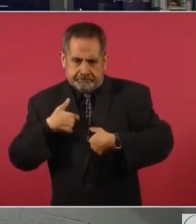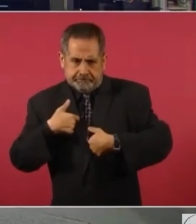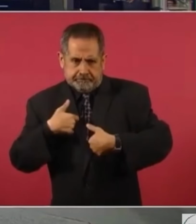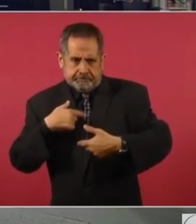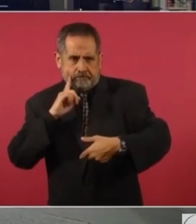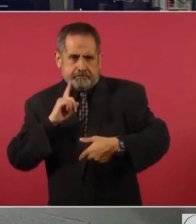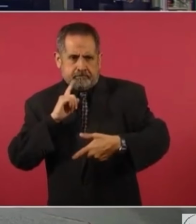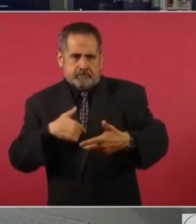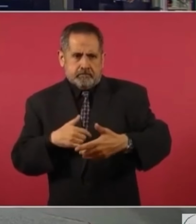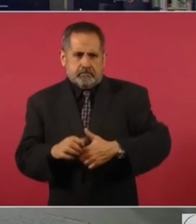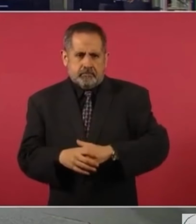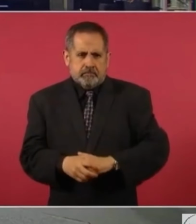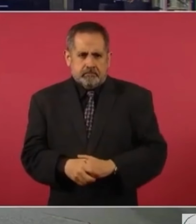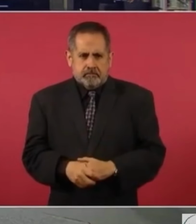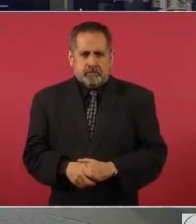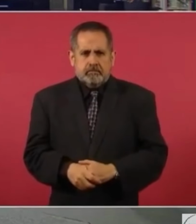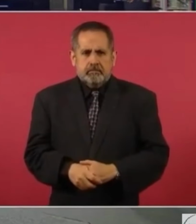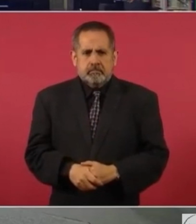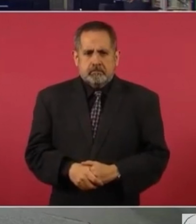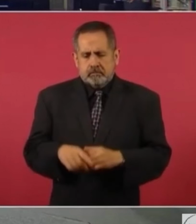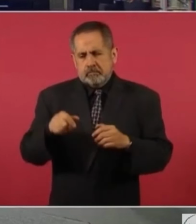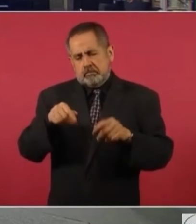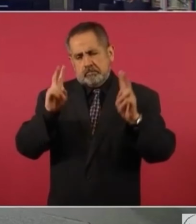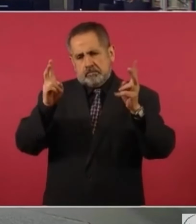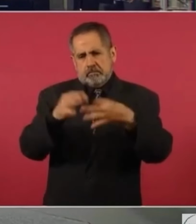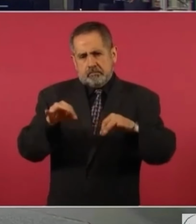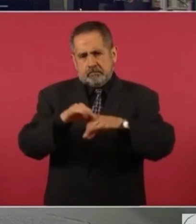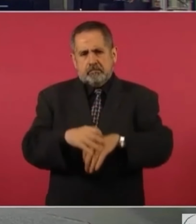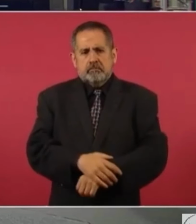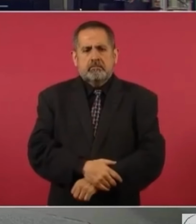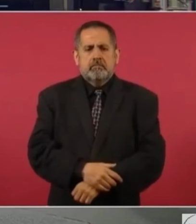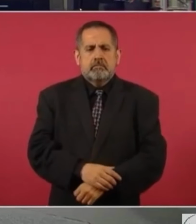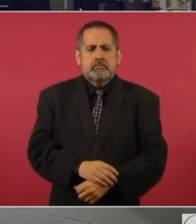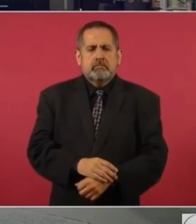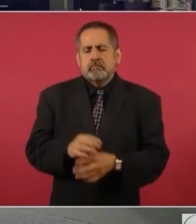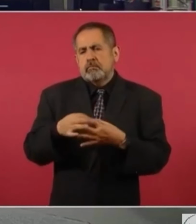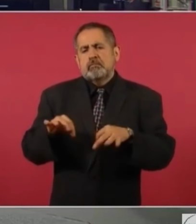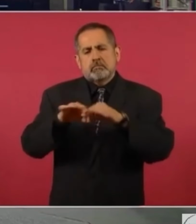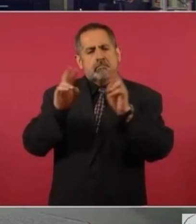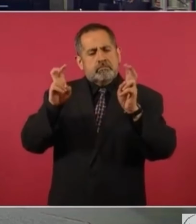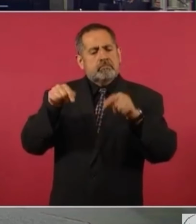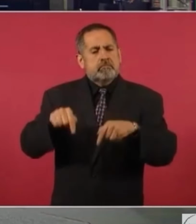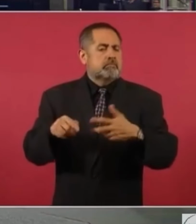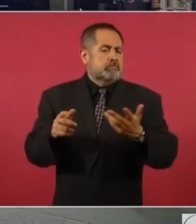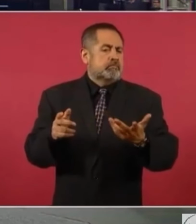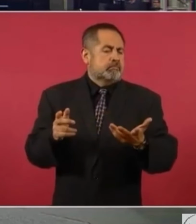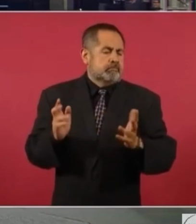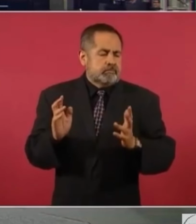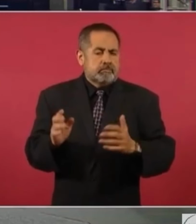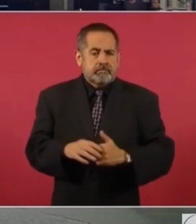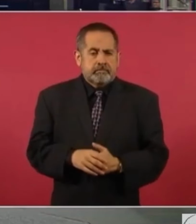presidente más importante claro es muy importante por la este